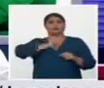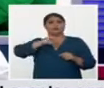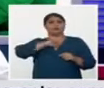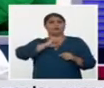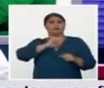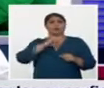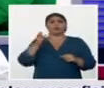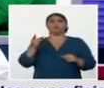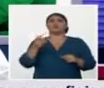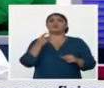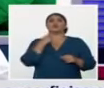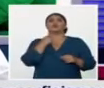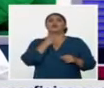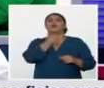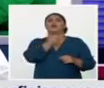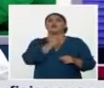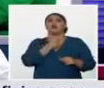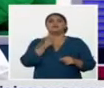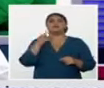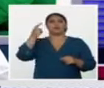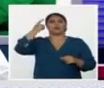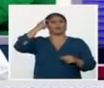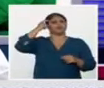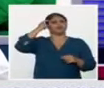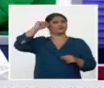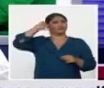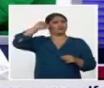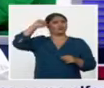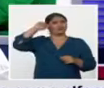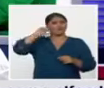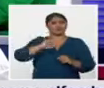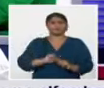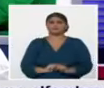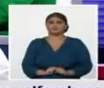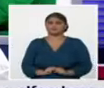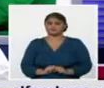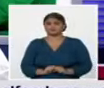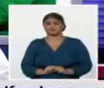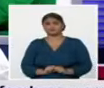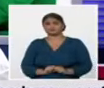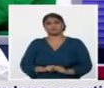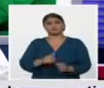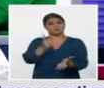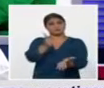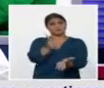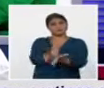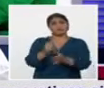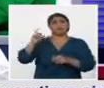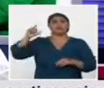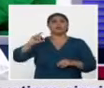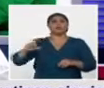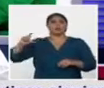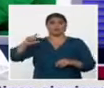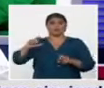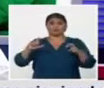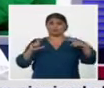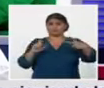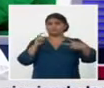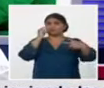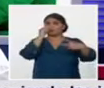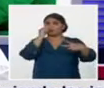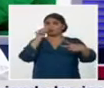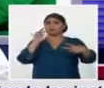cabeza. Y en Camagüey también, en el municipio de Camagüey, un paciente de 76 años con